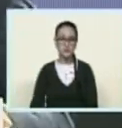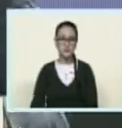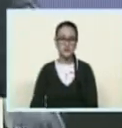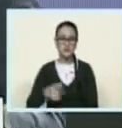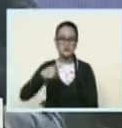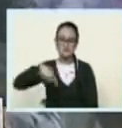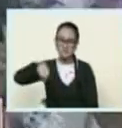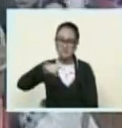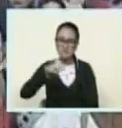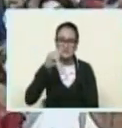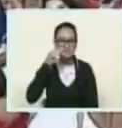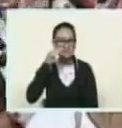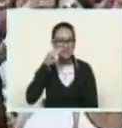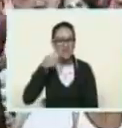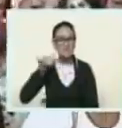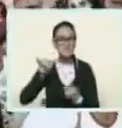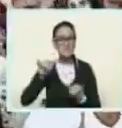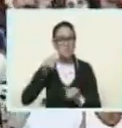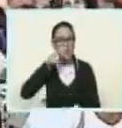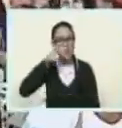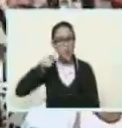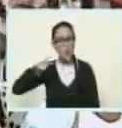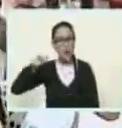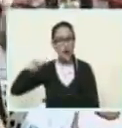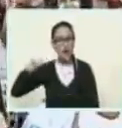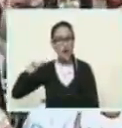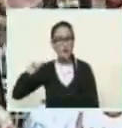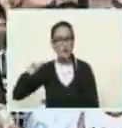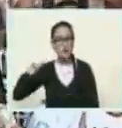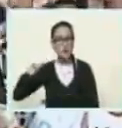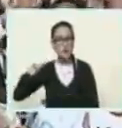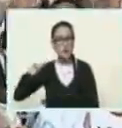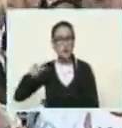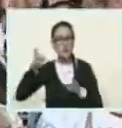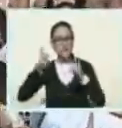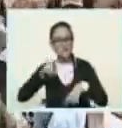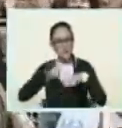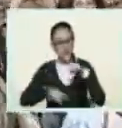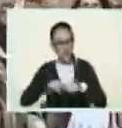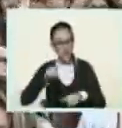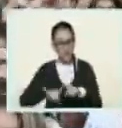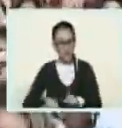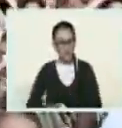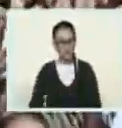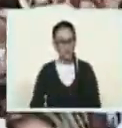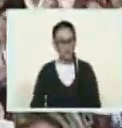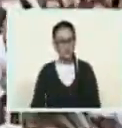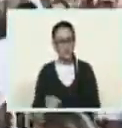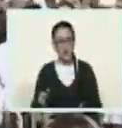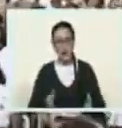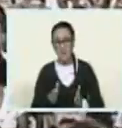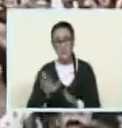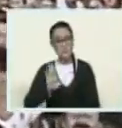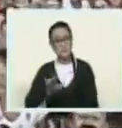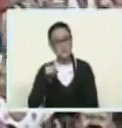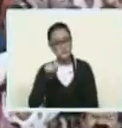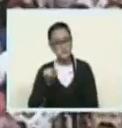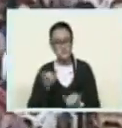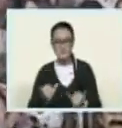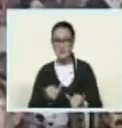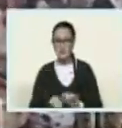el pueblo el único protagonista de los tiempos que han de venir. Es ese el camino que nos toca